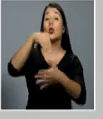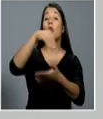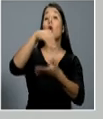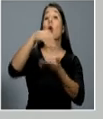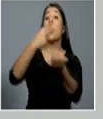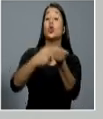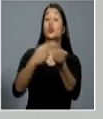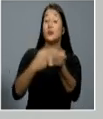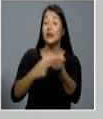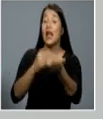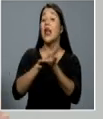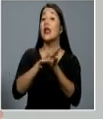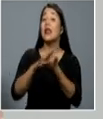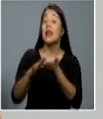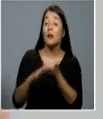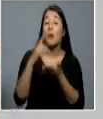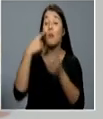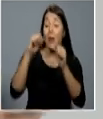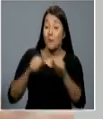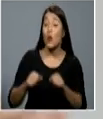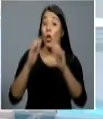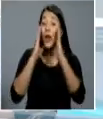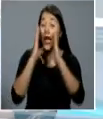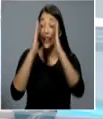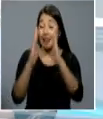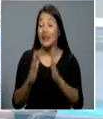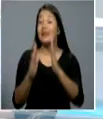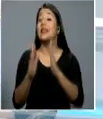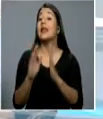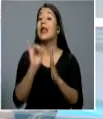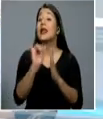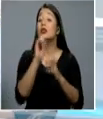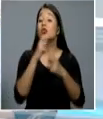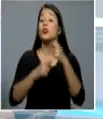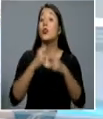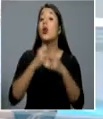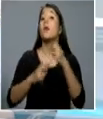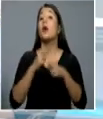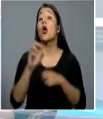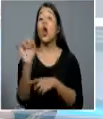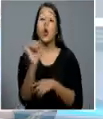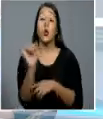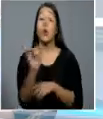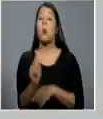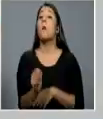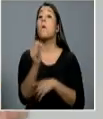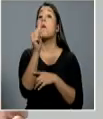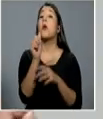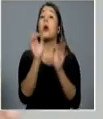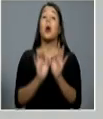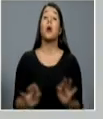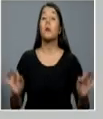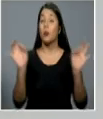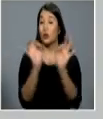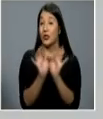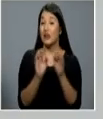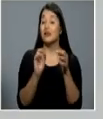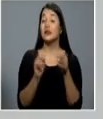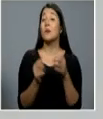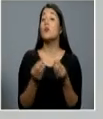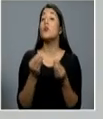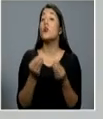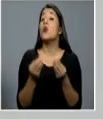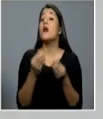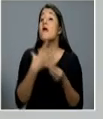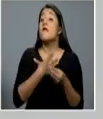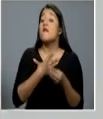con las condiciones necesarias para poder atender, digamos, a esos problemas que mencioné, como el bajo peso al nacer, la prematurez y las